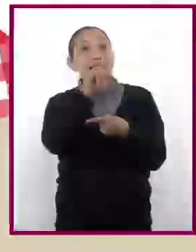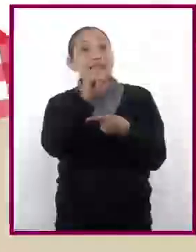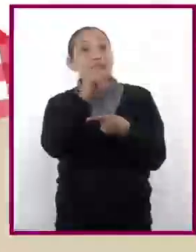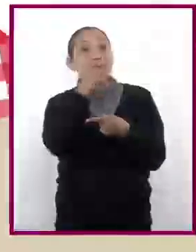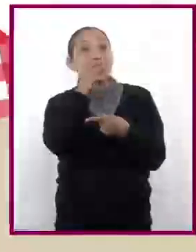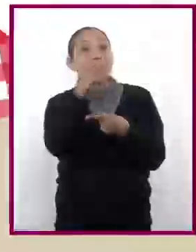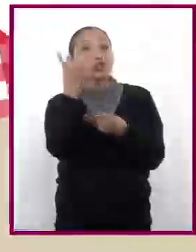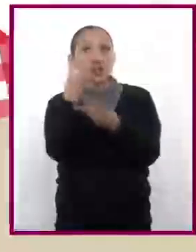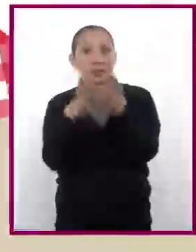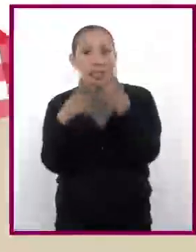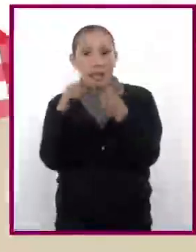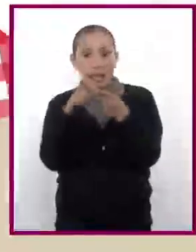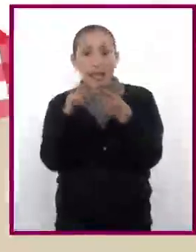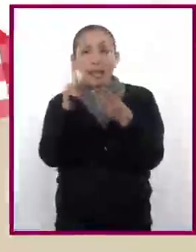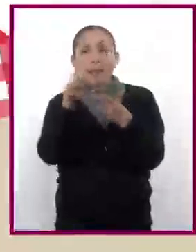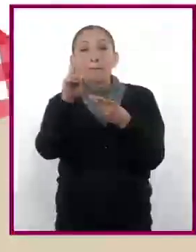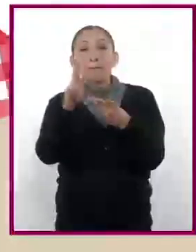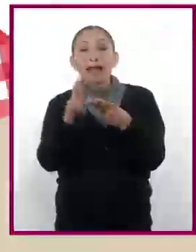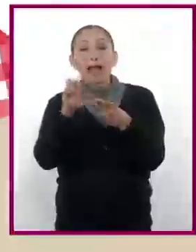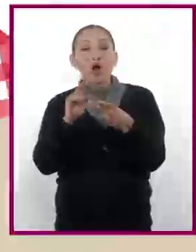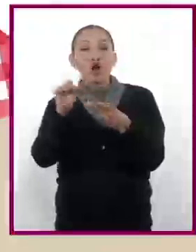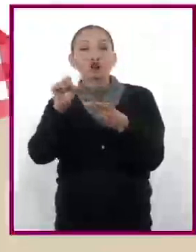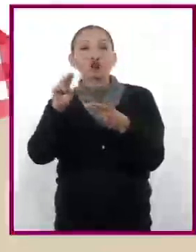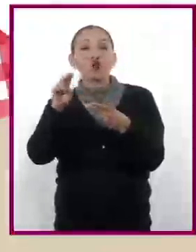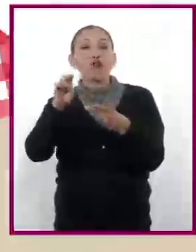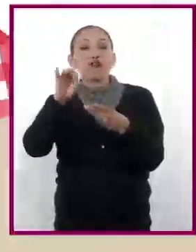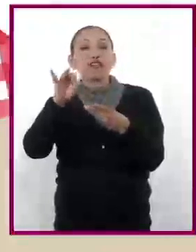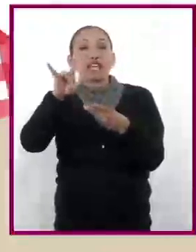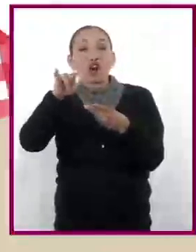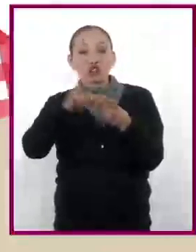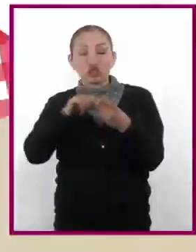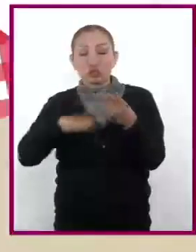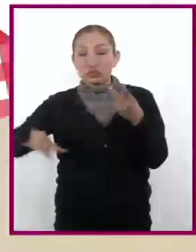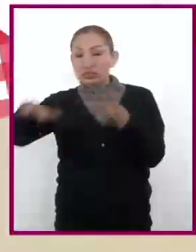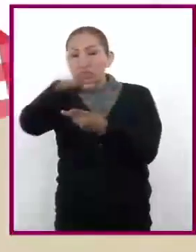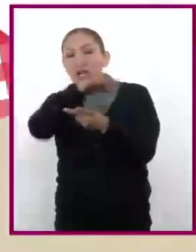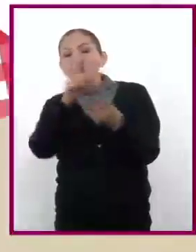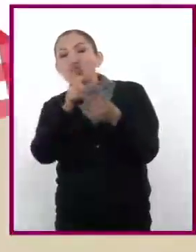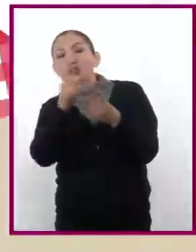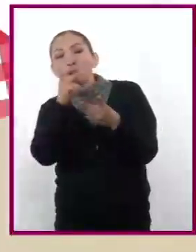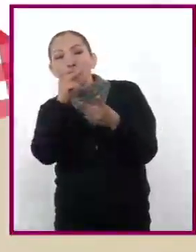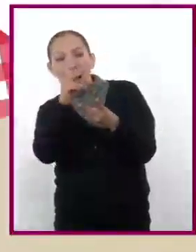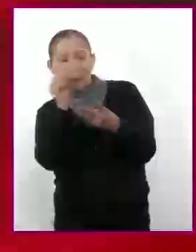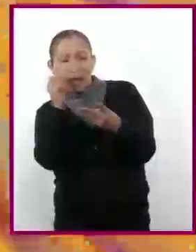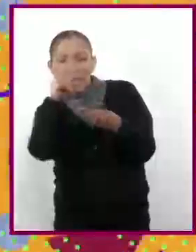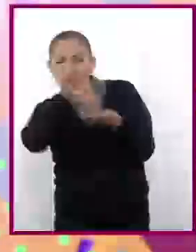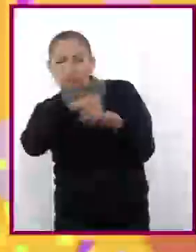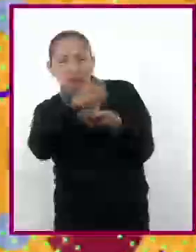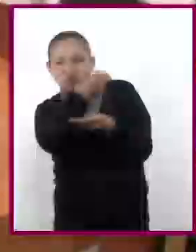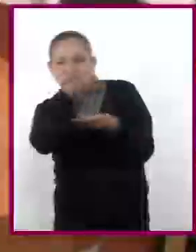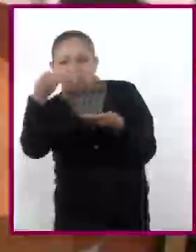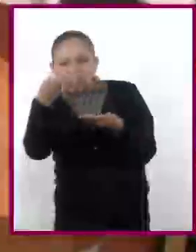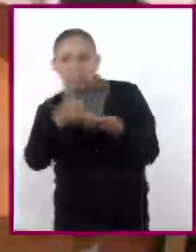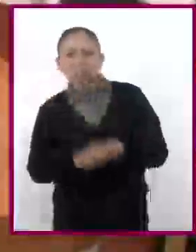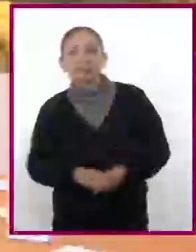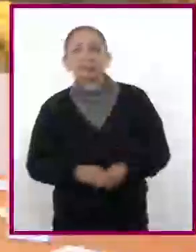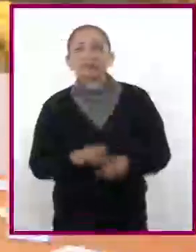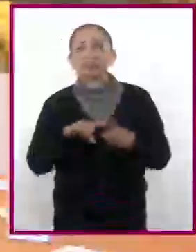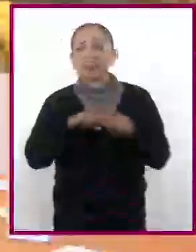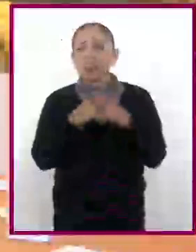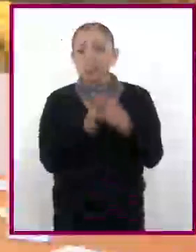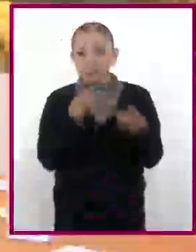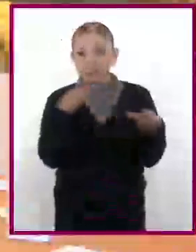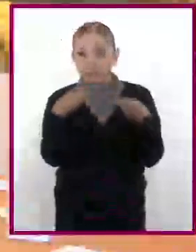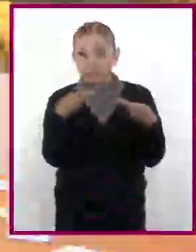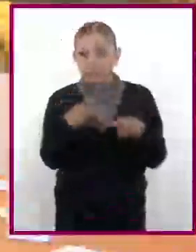palabras, prefijos y sufijos, contexto en que aparecen las palabras. Comencemos